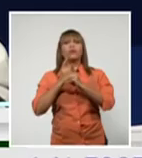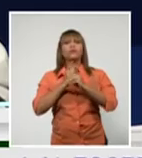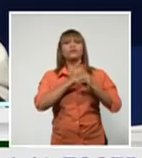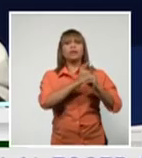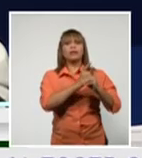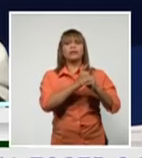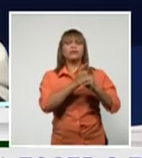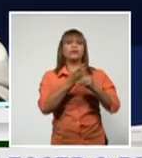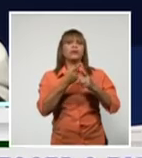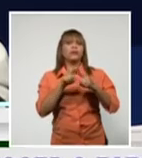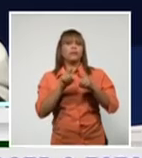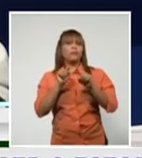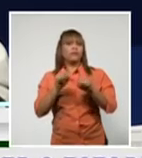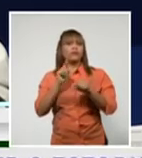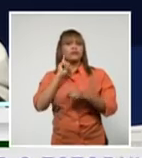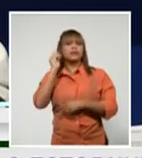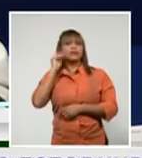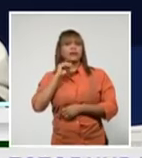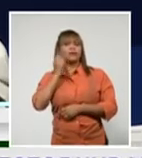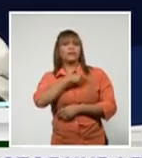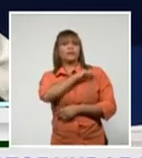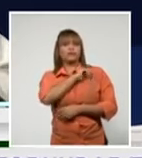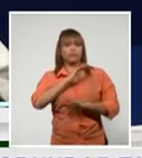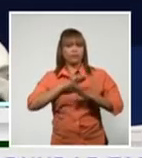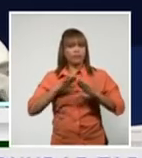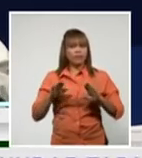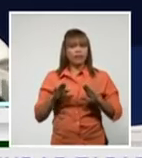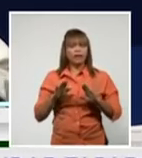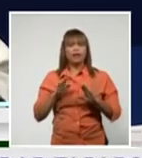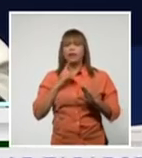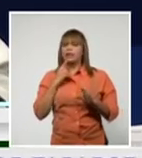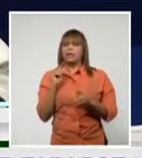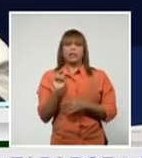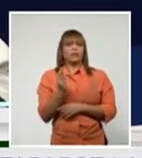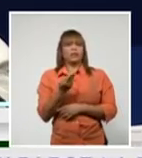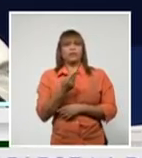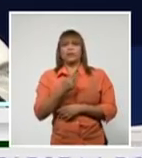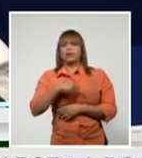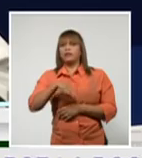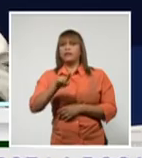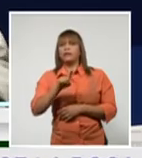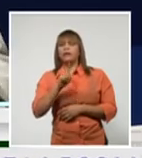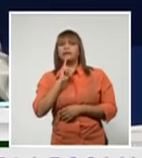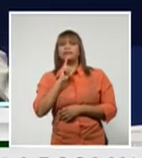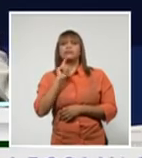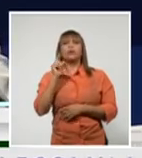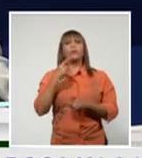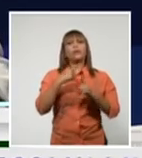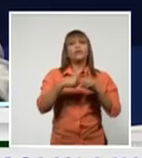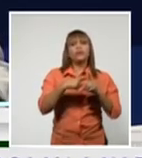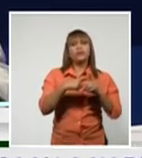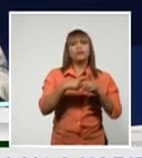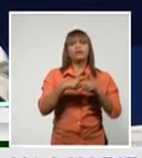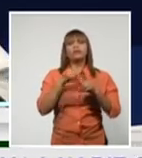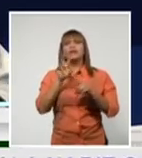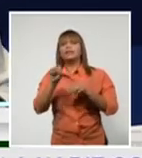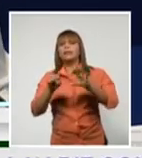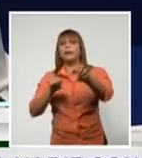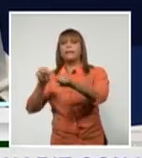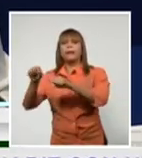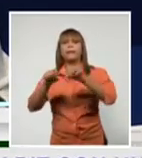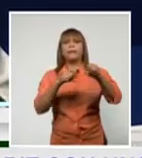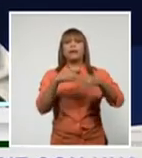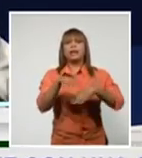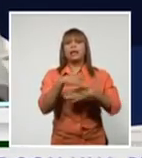cual, como conoce nuestra población, tan pronto se diagnostica un positivo, se buscan los contactos